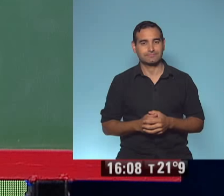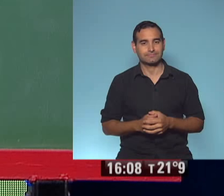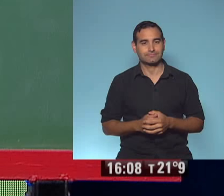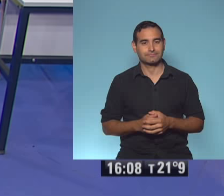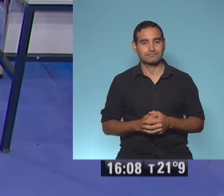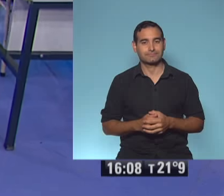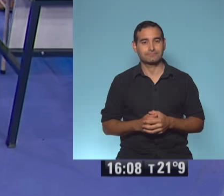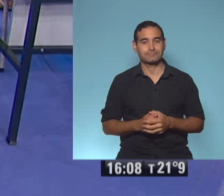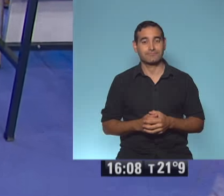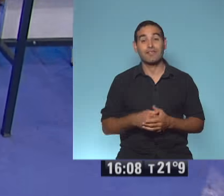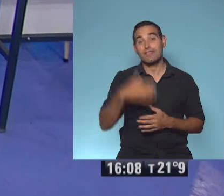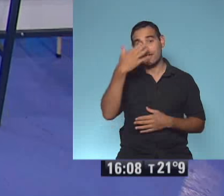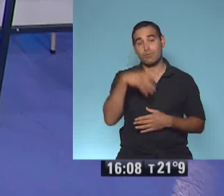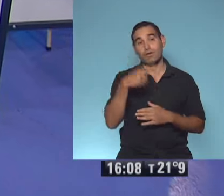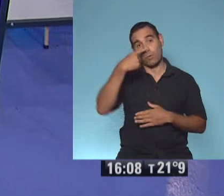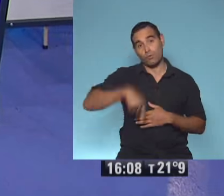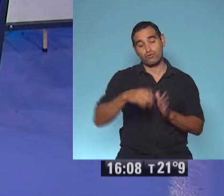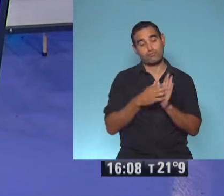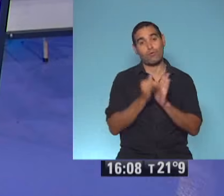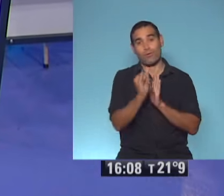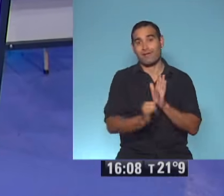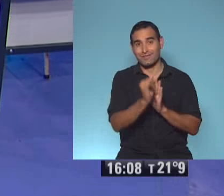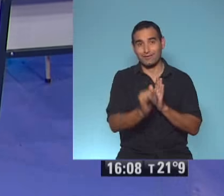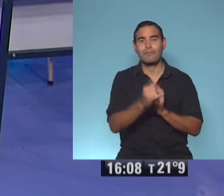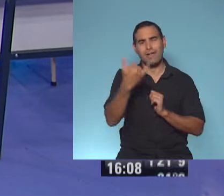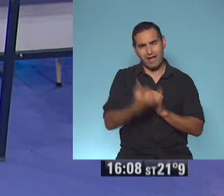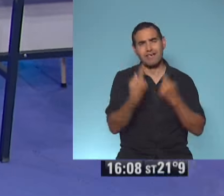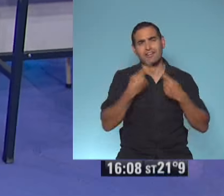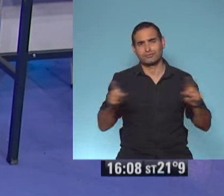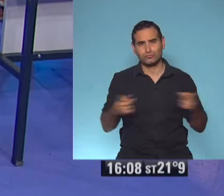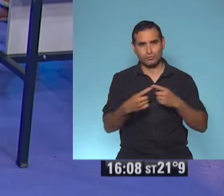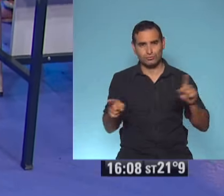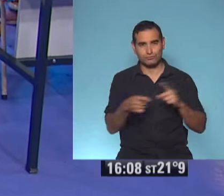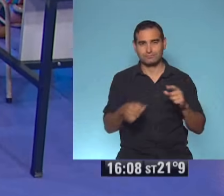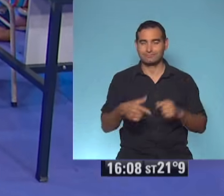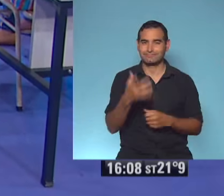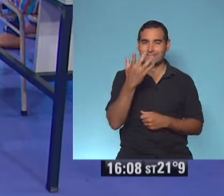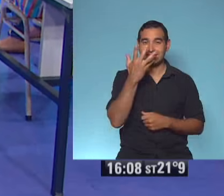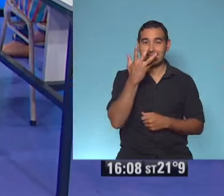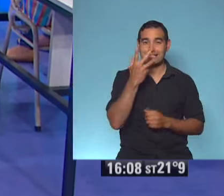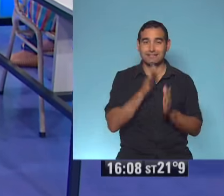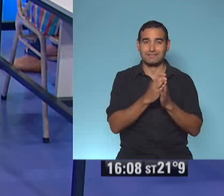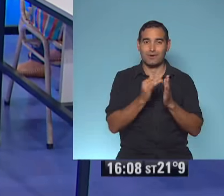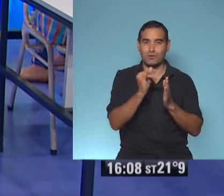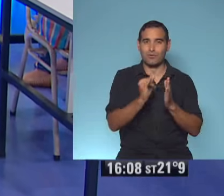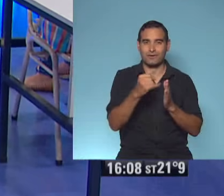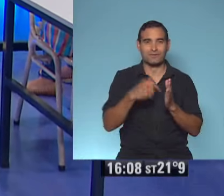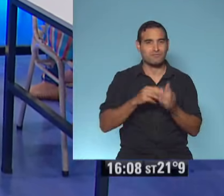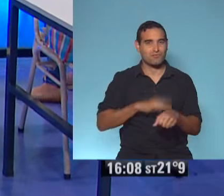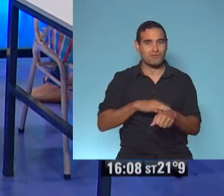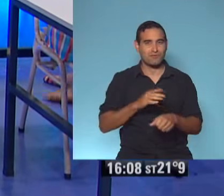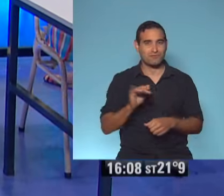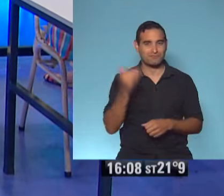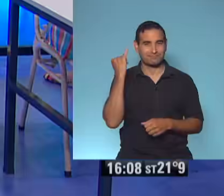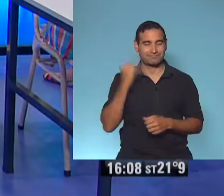Y después... Y bueno, el cuento al final, pero además va a haber canciones. Me encantan los cuentos. Es mi momento favorito.